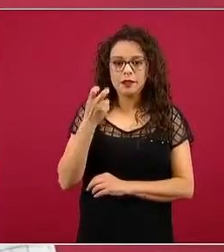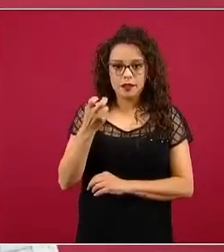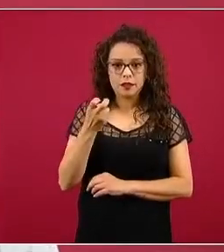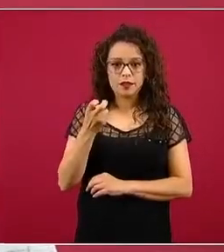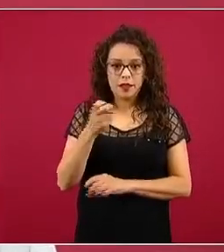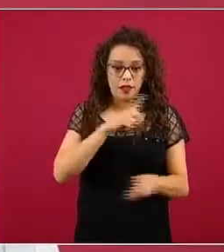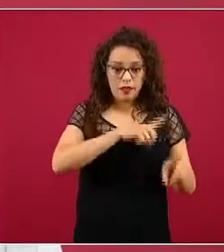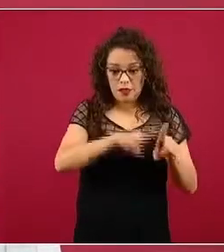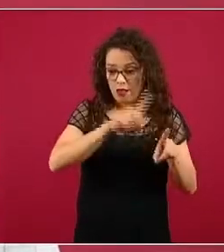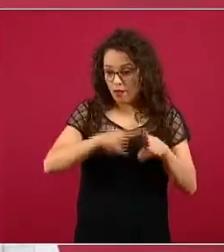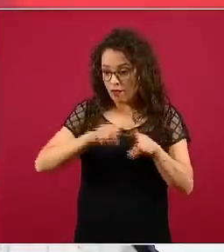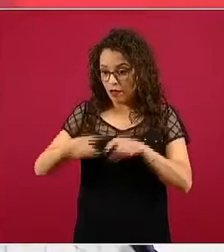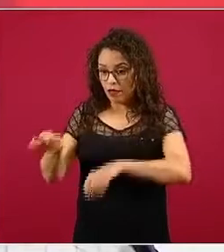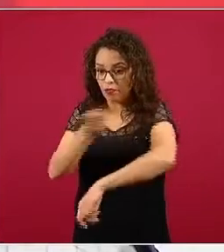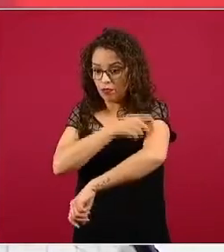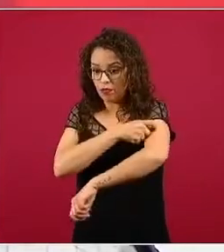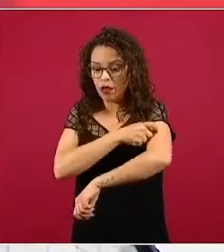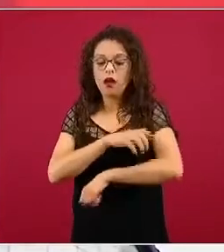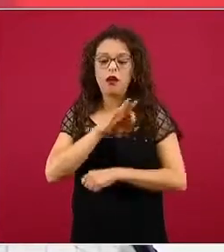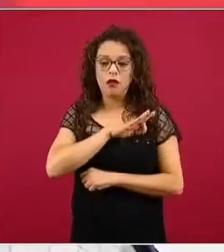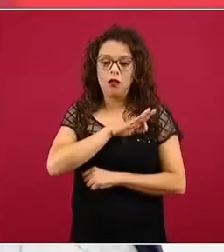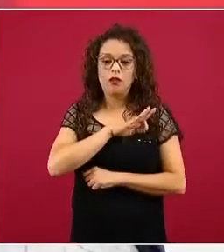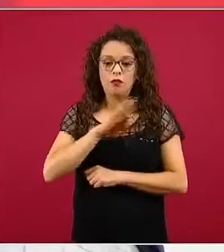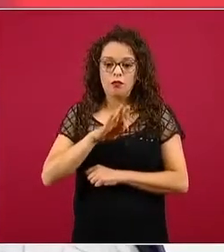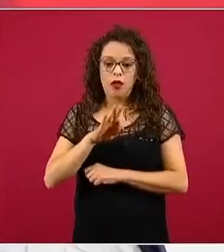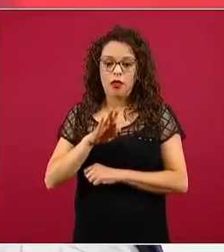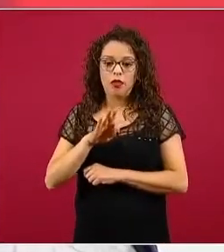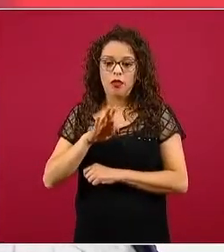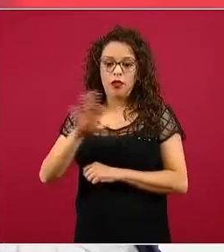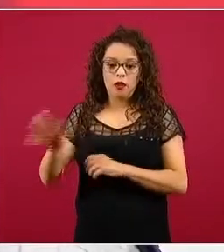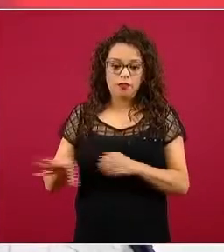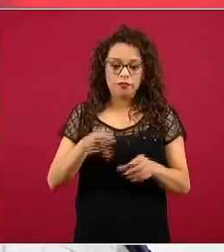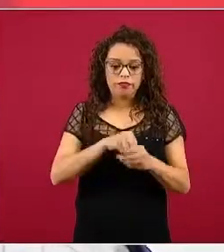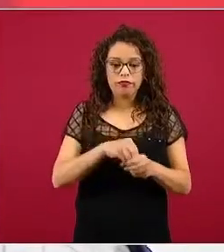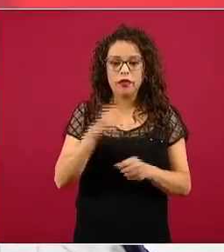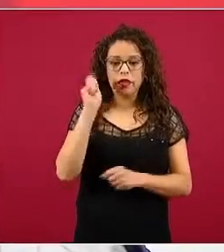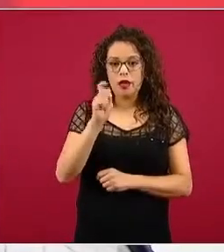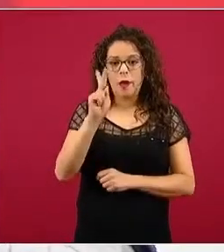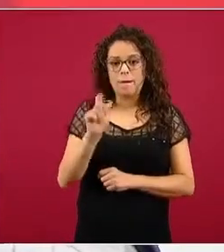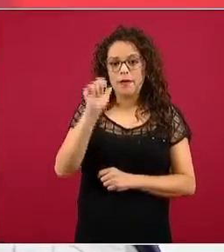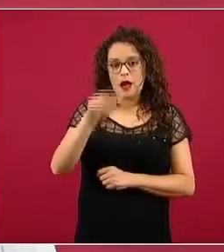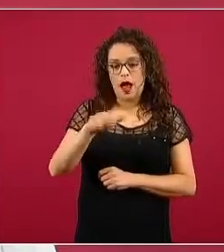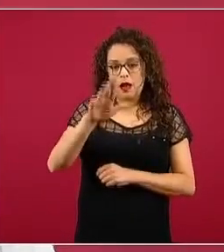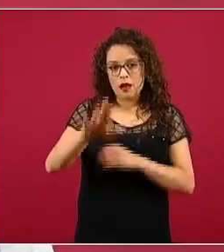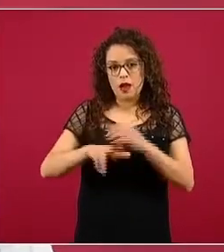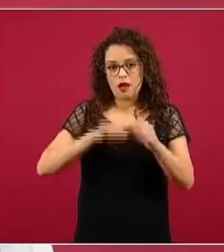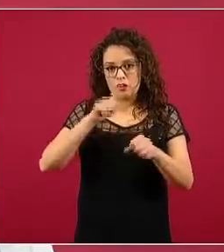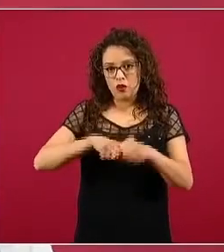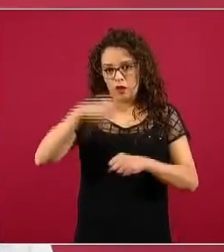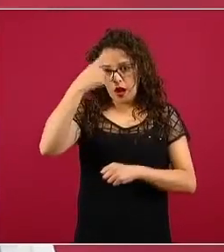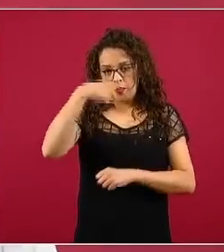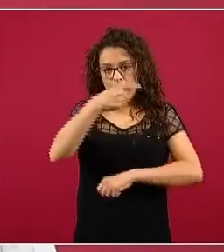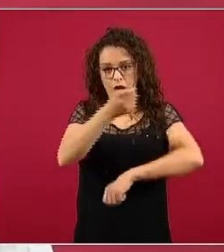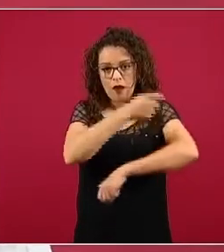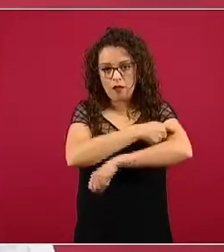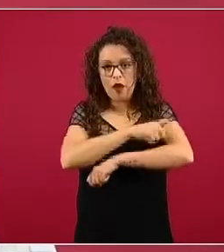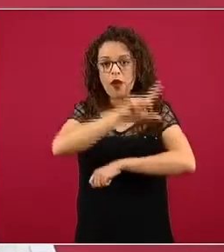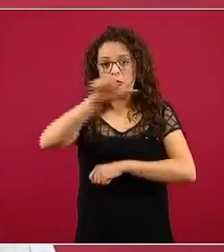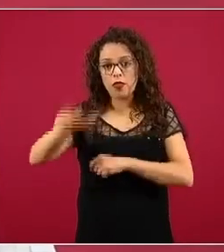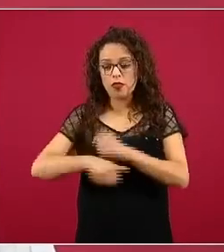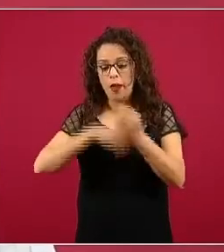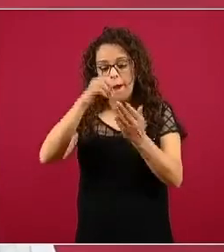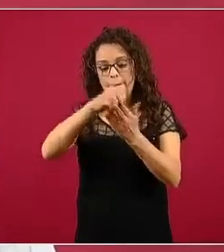ellas contribuir a la política nacional y al Plan Nacional de Vacunación que en su momento se va a implementar de COVID-19. Digamos que